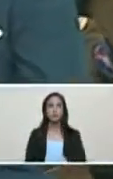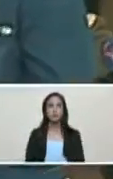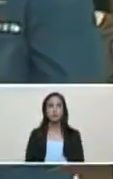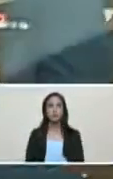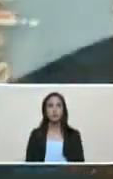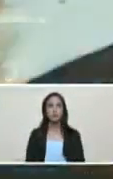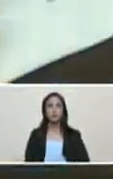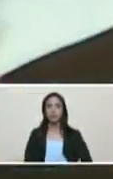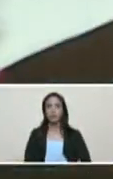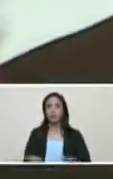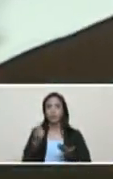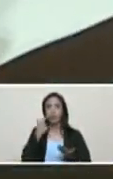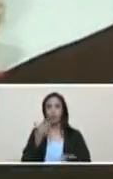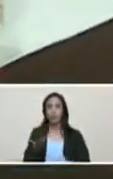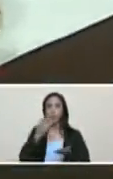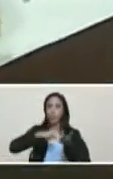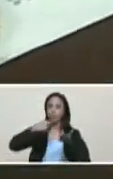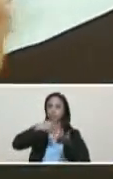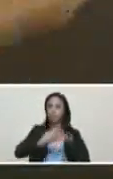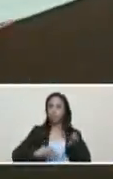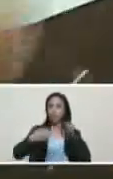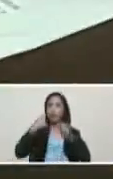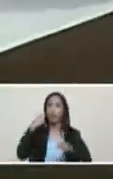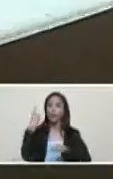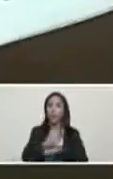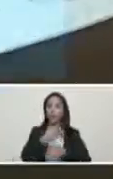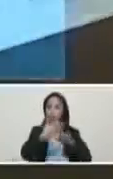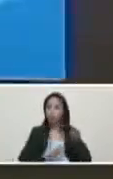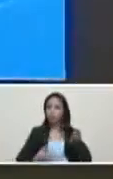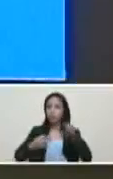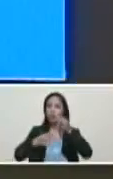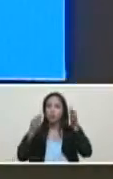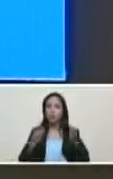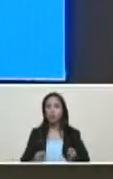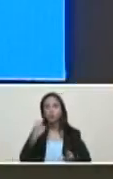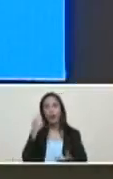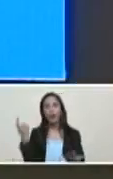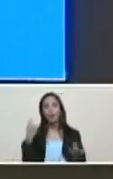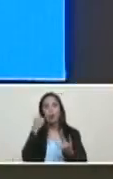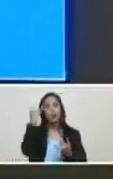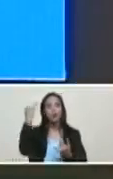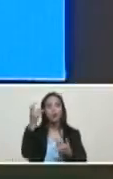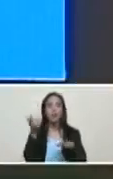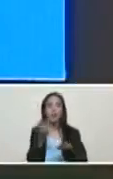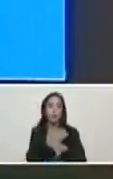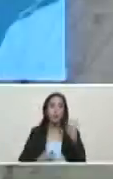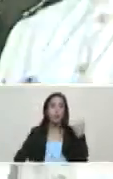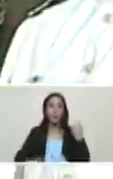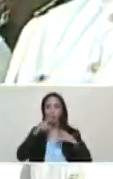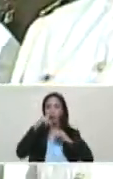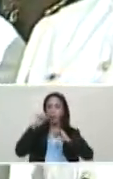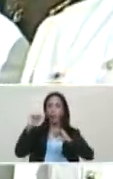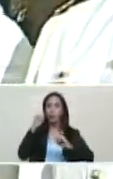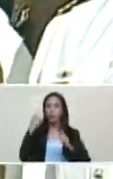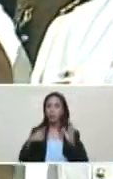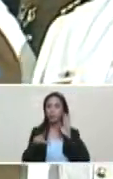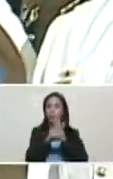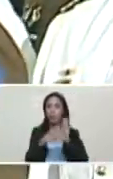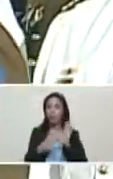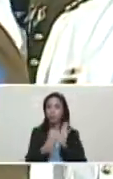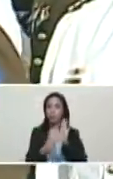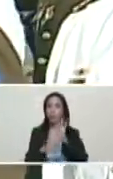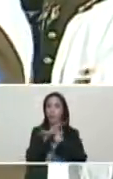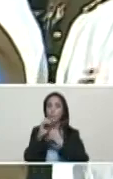Bien, aprecian entonces la firma del decreto que recién ha anunciado el jefe de Estado venezolano, que declara el 20 de noviembre como el